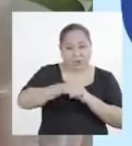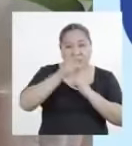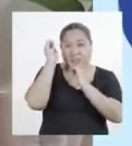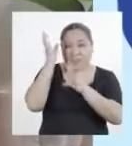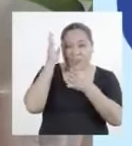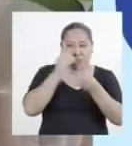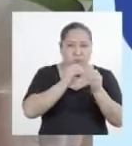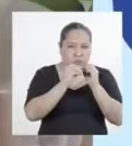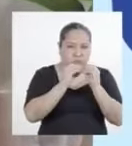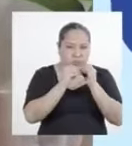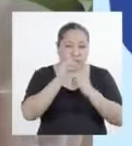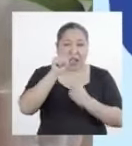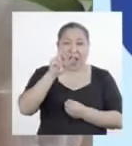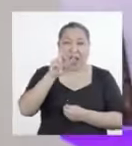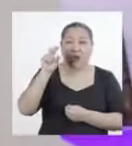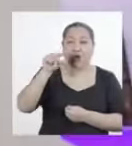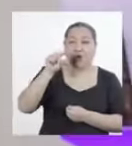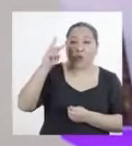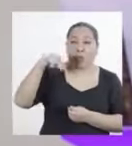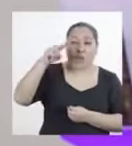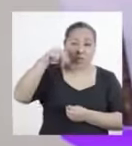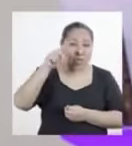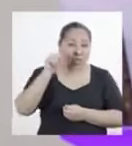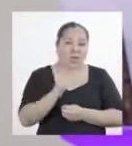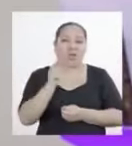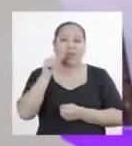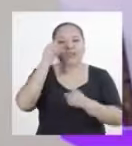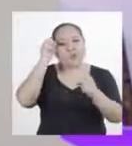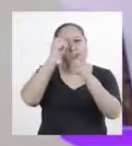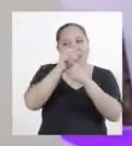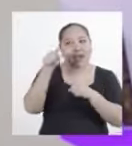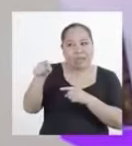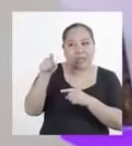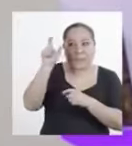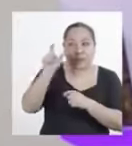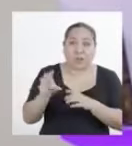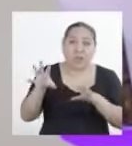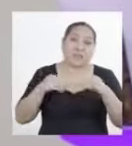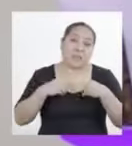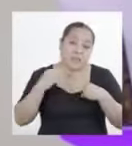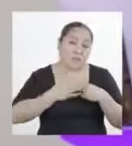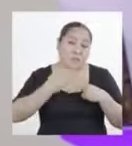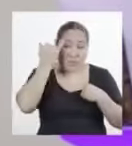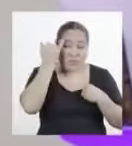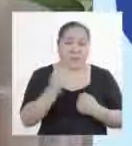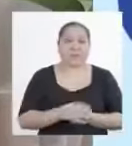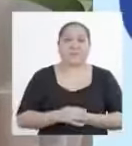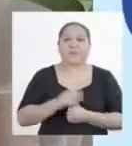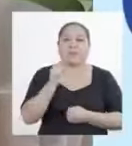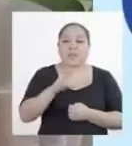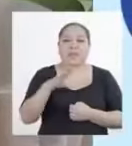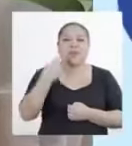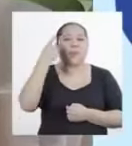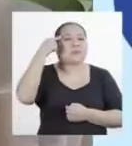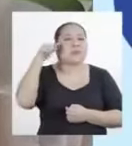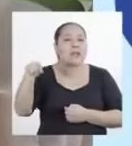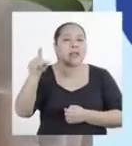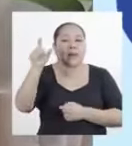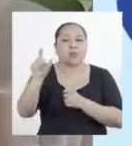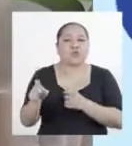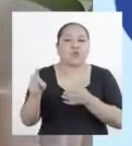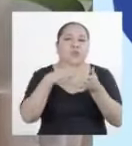lograr con nuestro discurso argumentativo? Ese es nuestro propósito El cual es convencer, me imagino Luego tenemos que